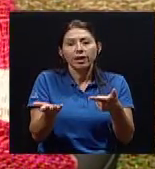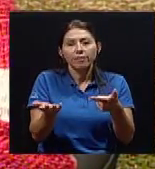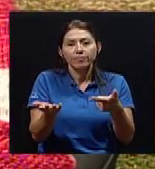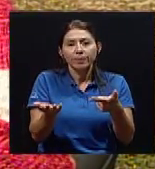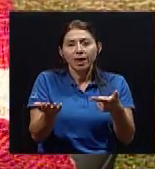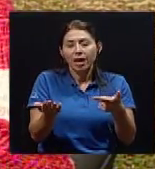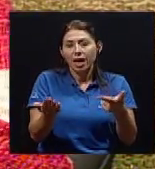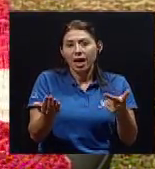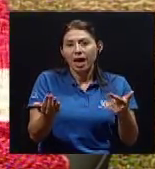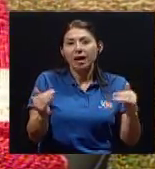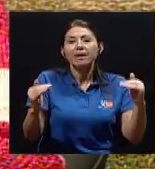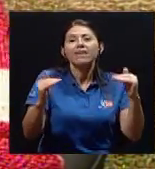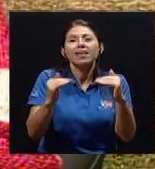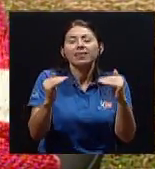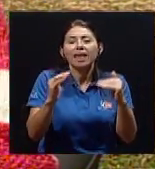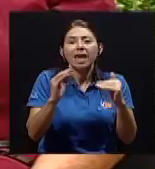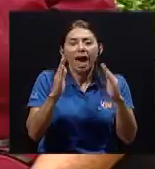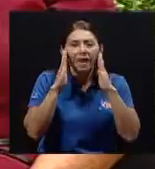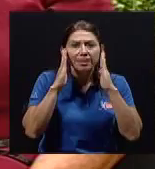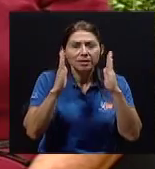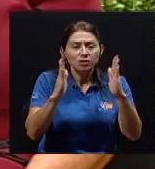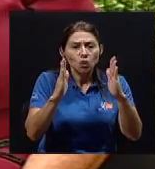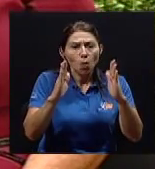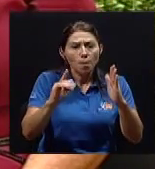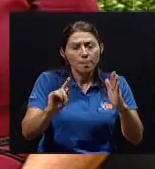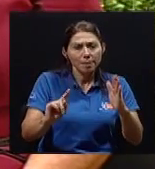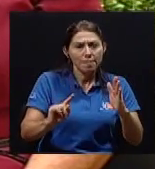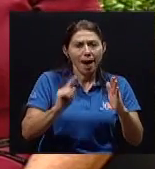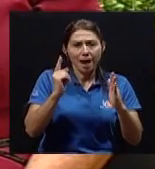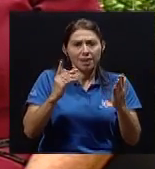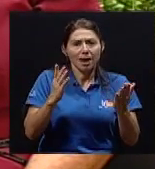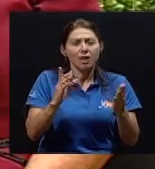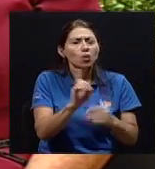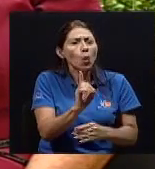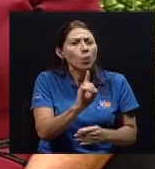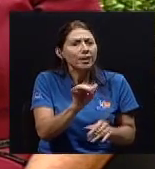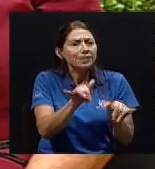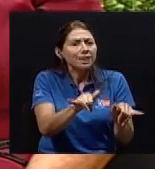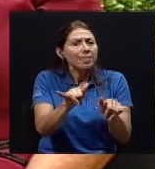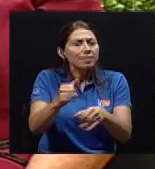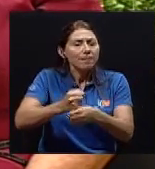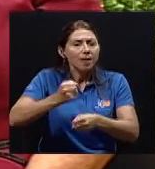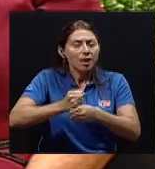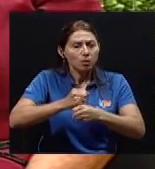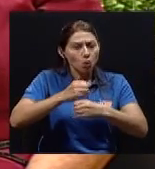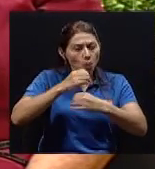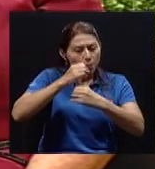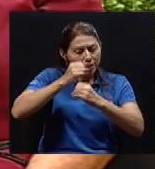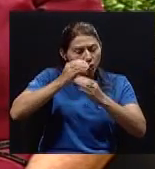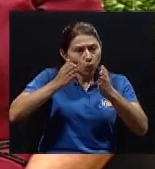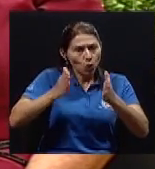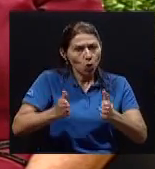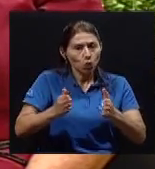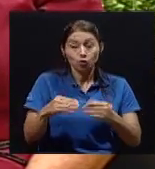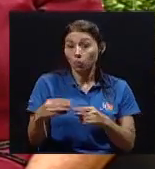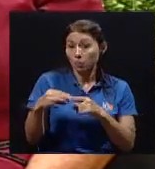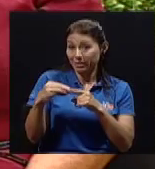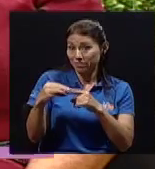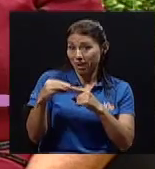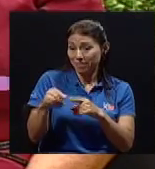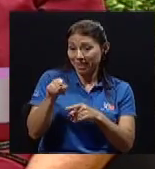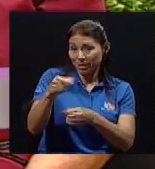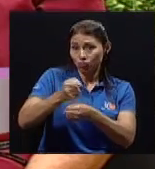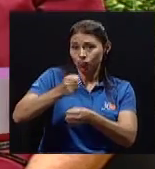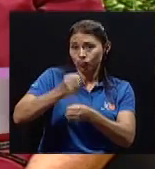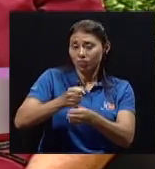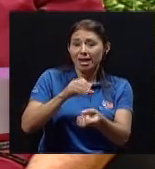atención primaria, ¿dónde los ubicamos? Bueno, principalmente los microbiólogos van a estar, como usted lo dice, en clínicas y